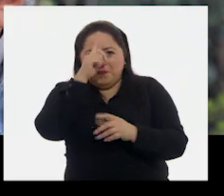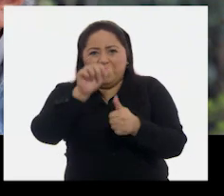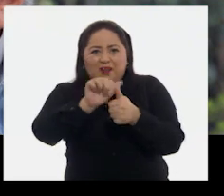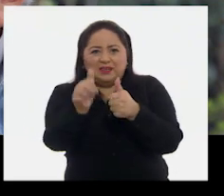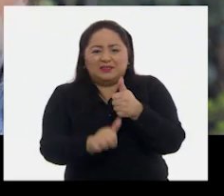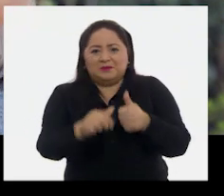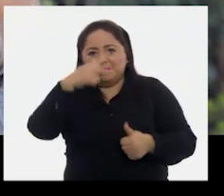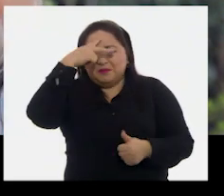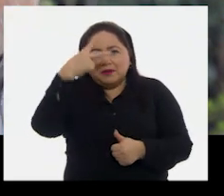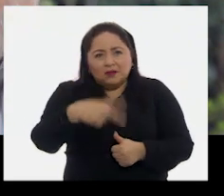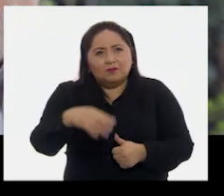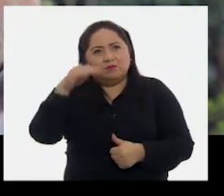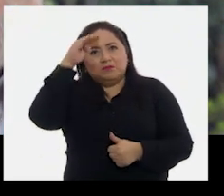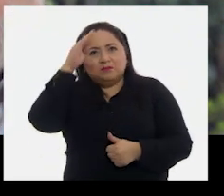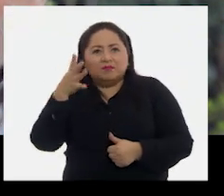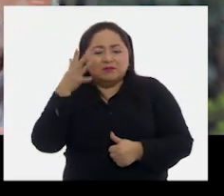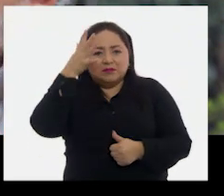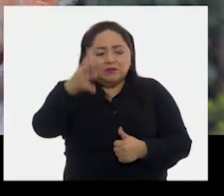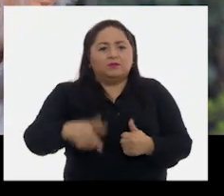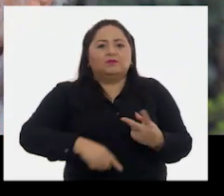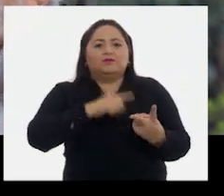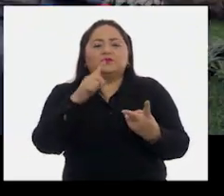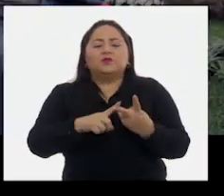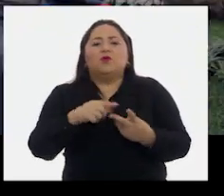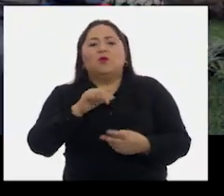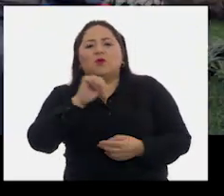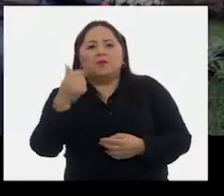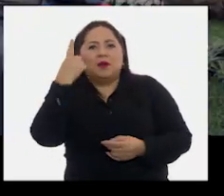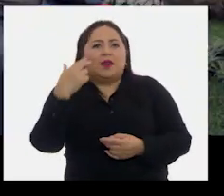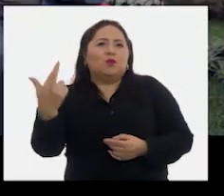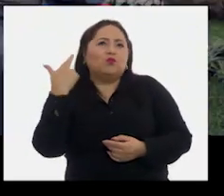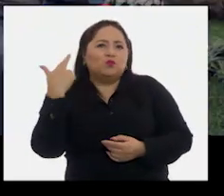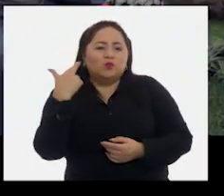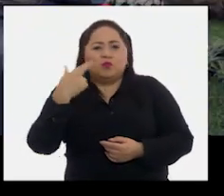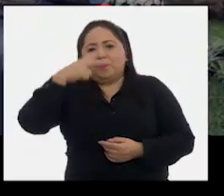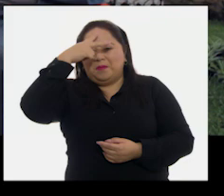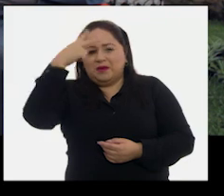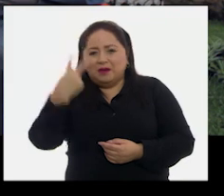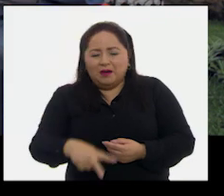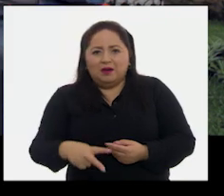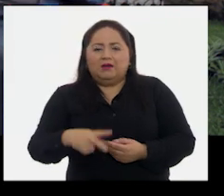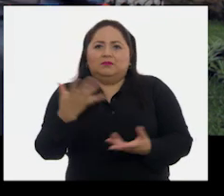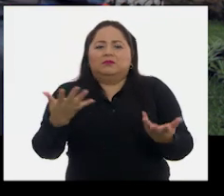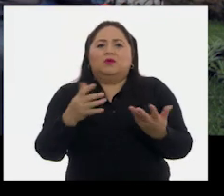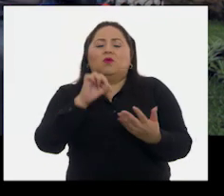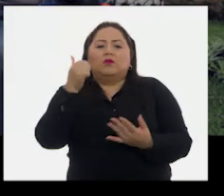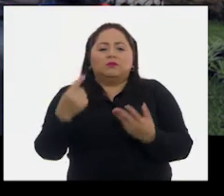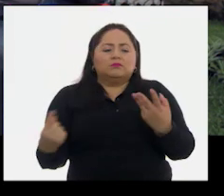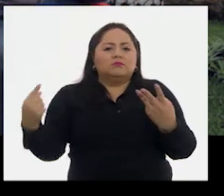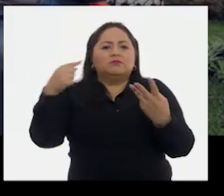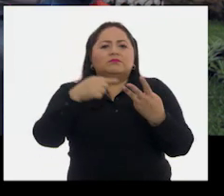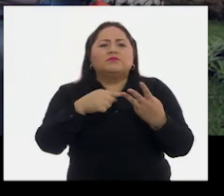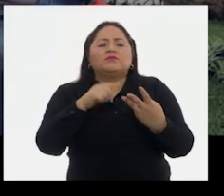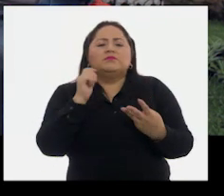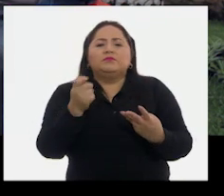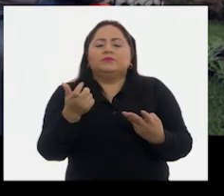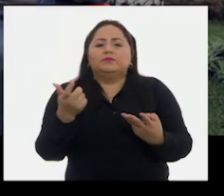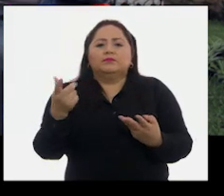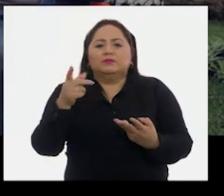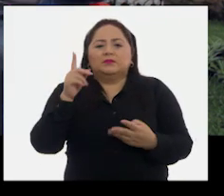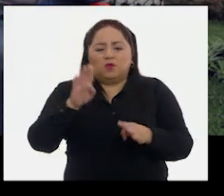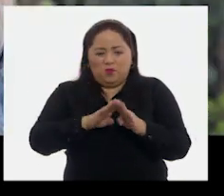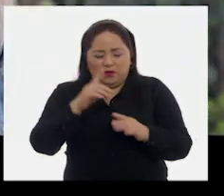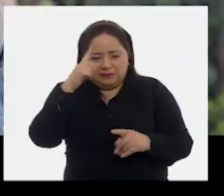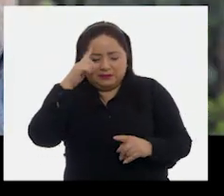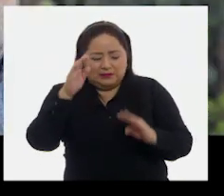artesanía mexicana, que va a reivindicar la música mexicana, que va a